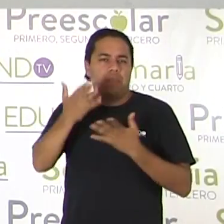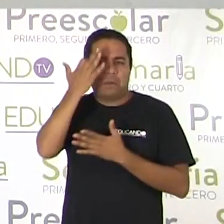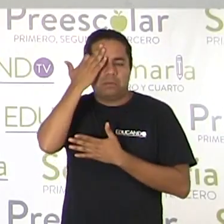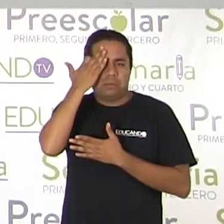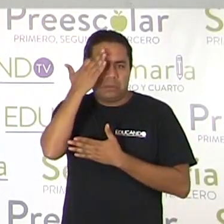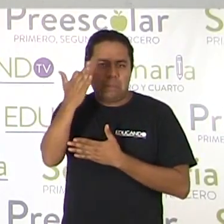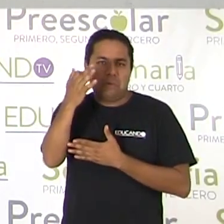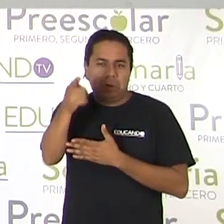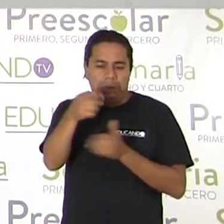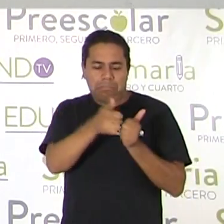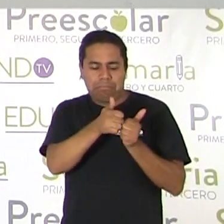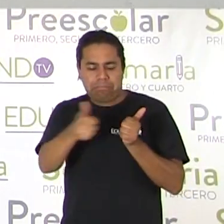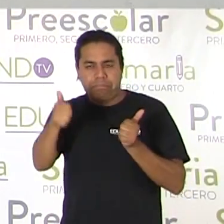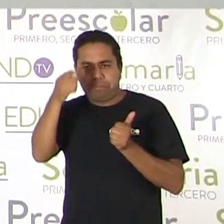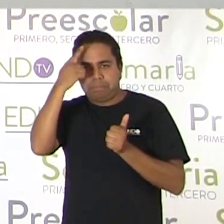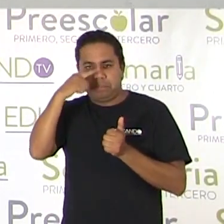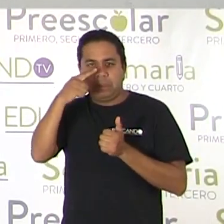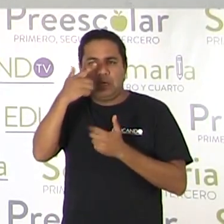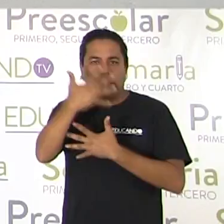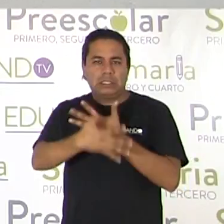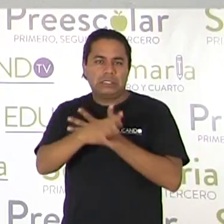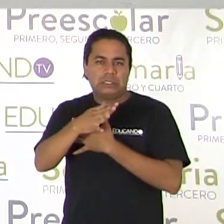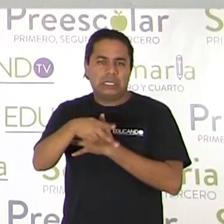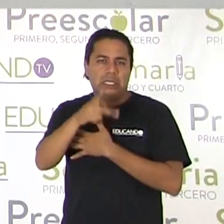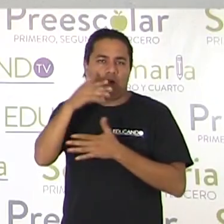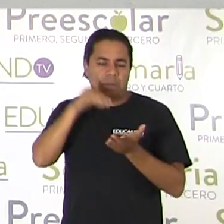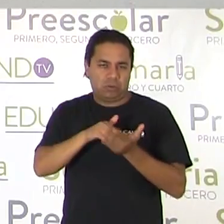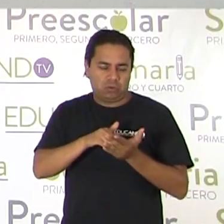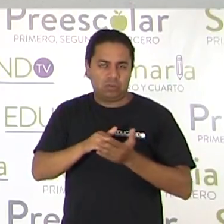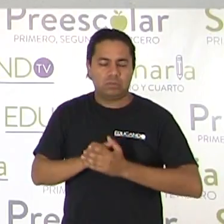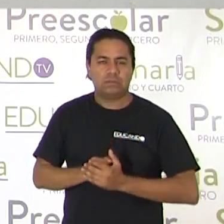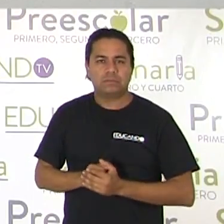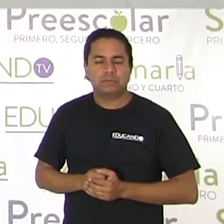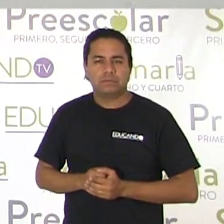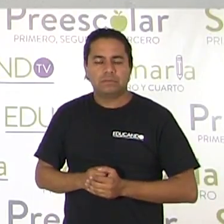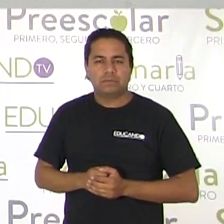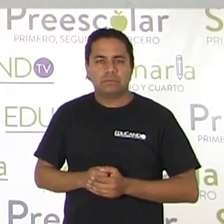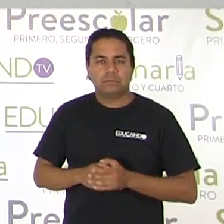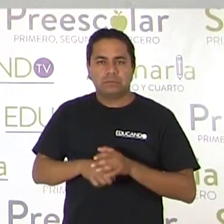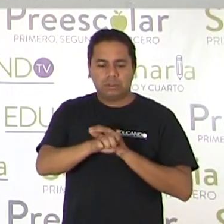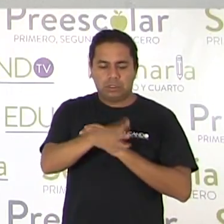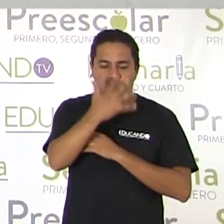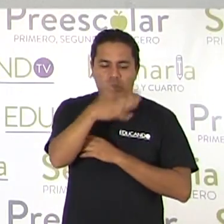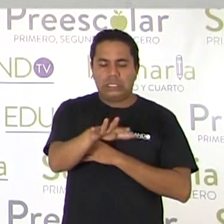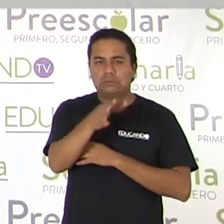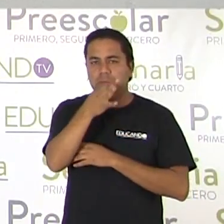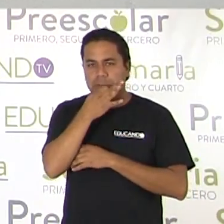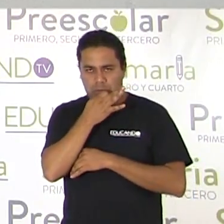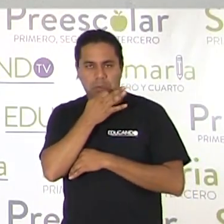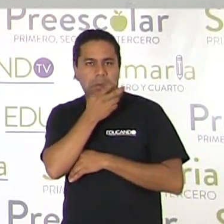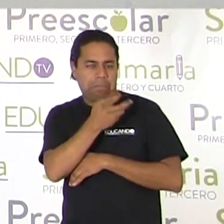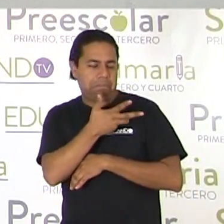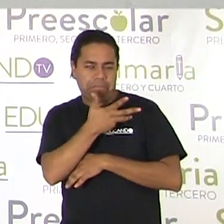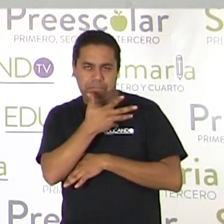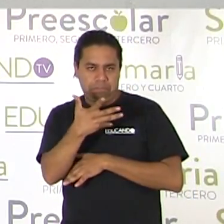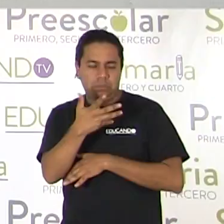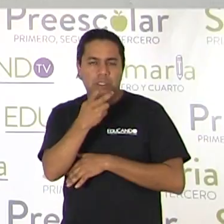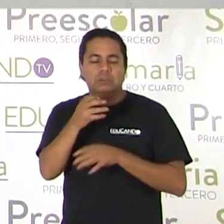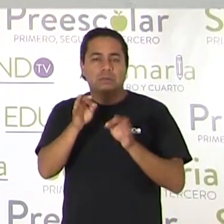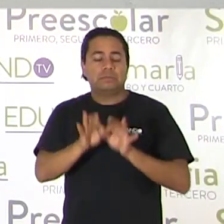o cuánto se toma en 15 kilómetros. En este caso serían 10 minutos. Es